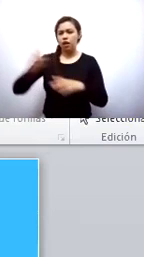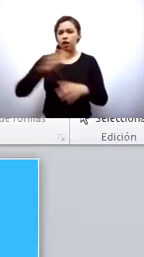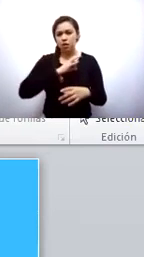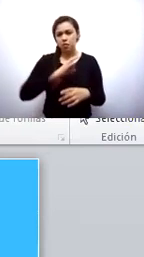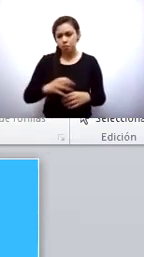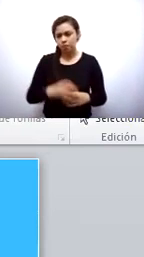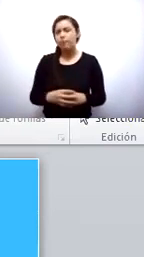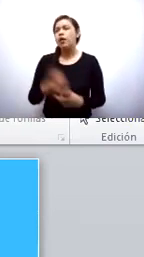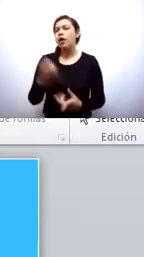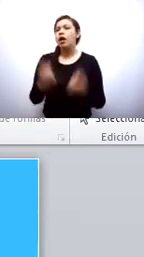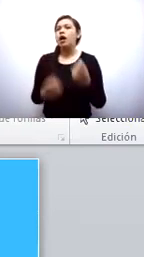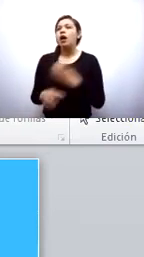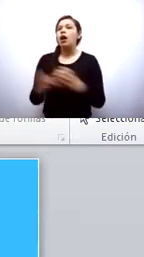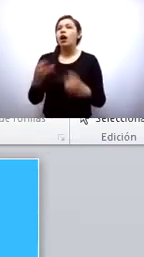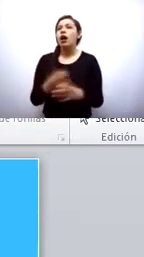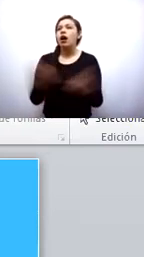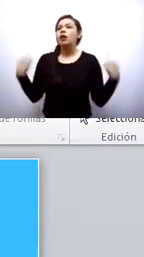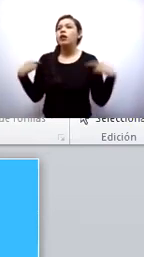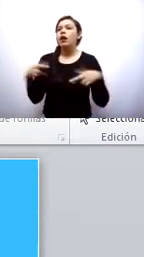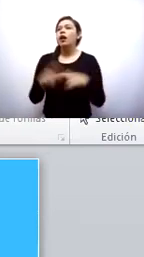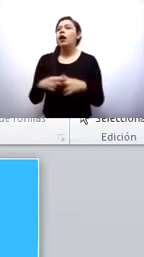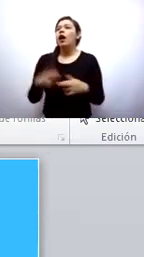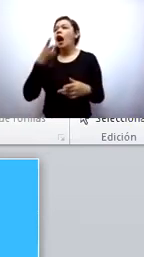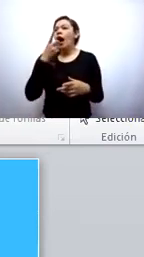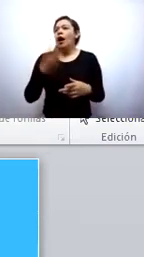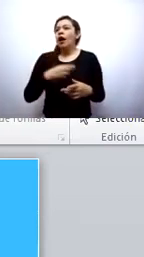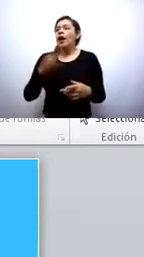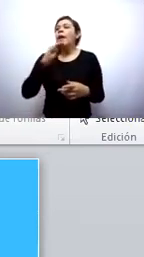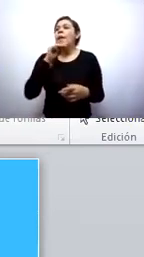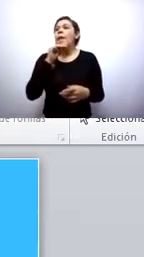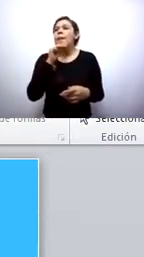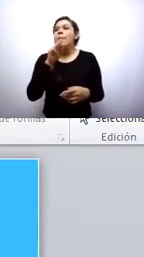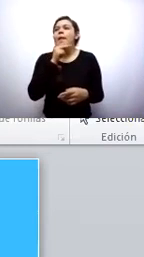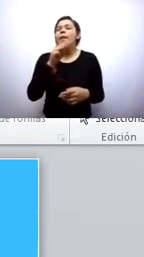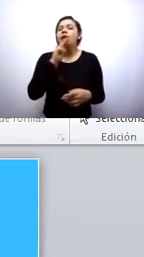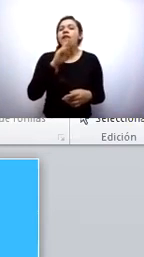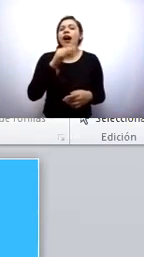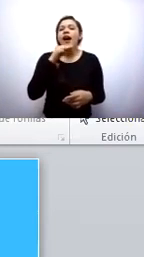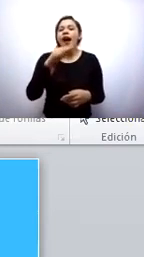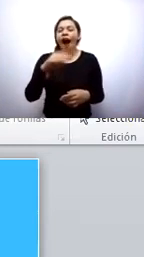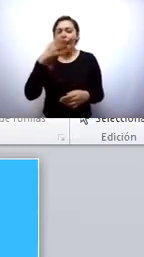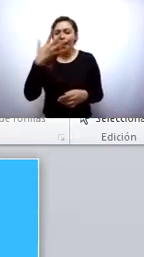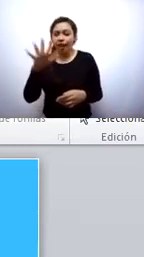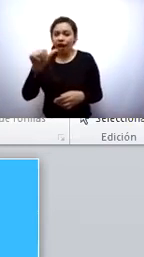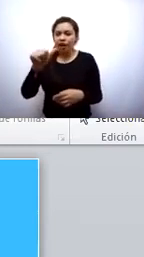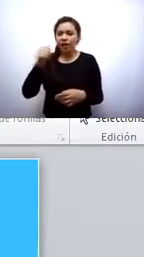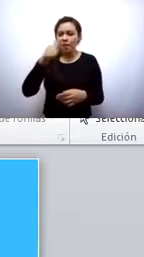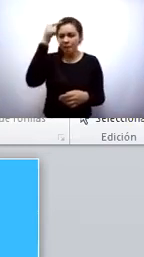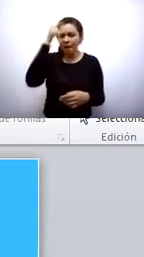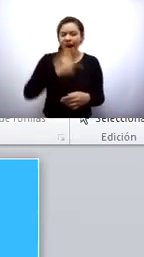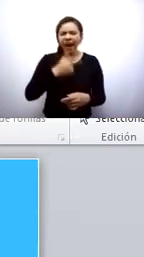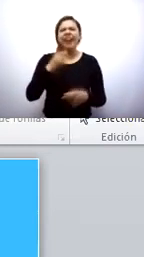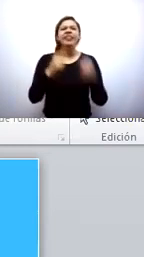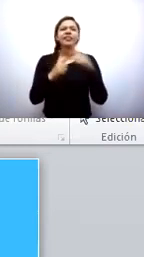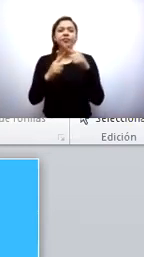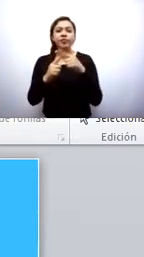algunas ocasiones a los docentes, pues bueno, les llegan los mensajes de los papás por ahí de las 10, 11 de la noche con qué tarea es para